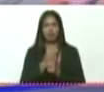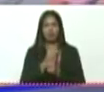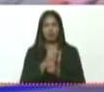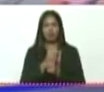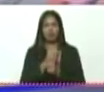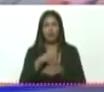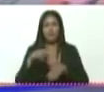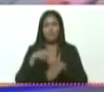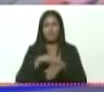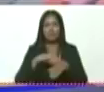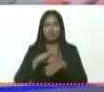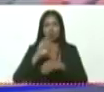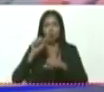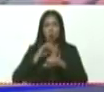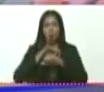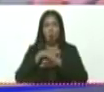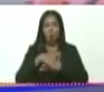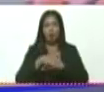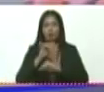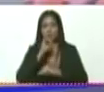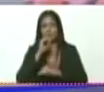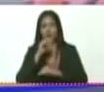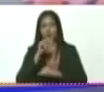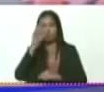Rodríguez debe seguir informando todos estos días.